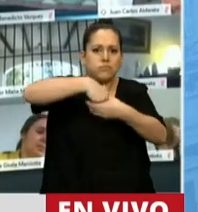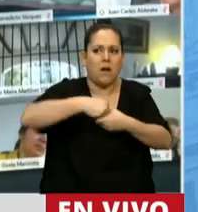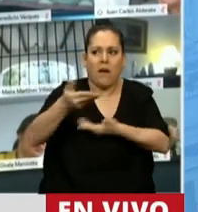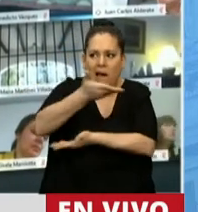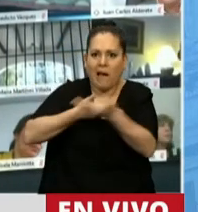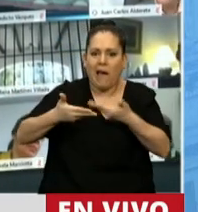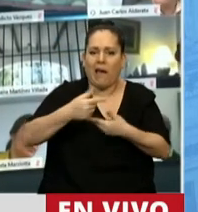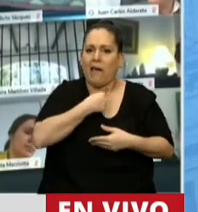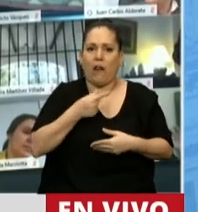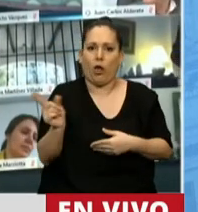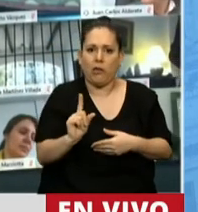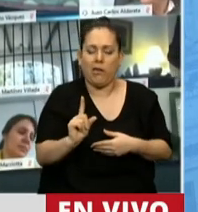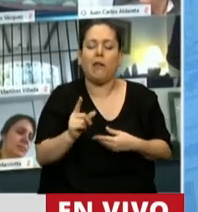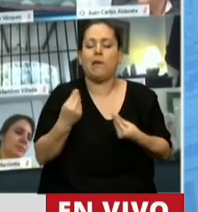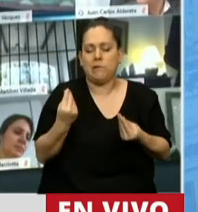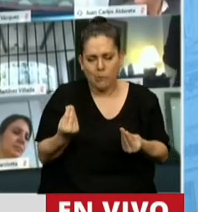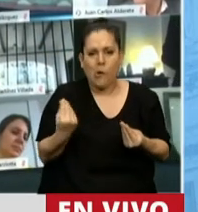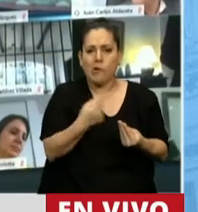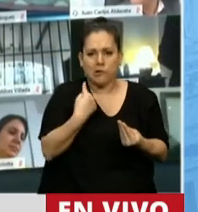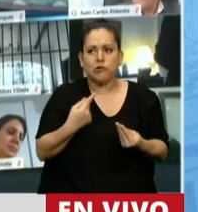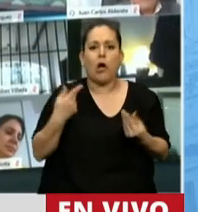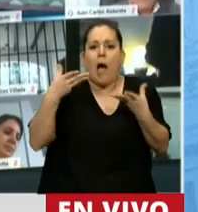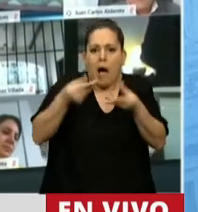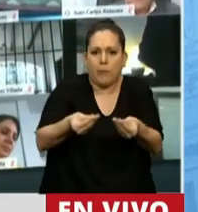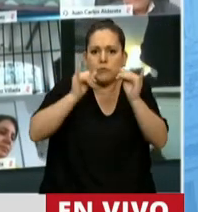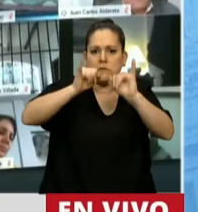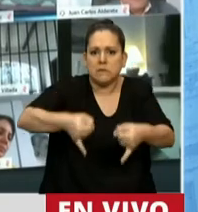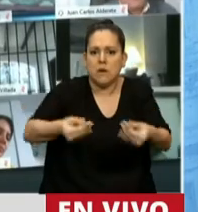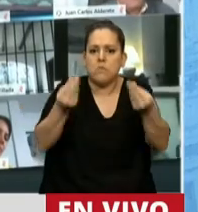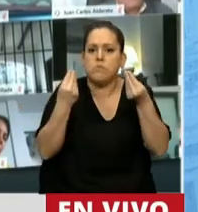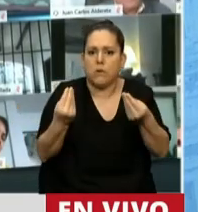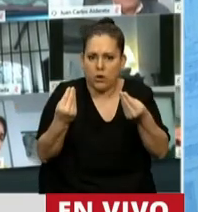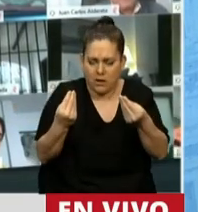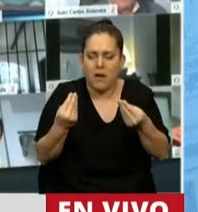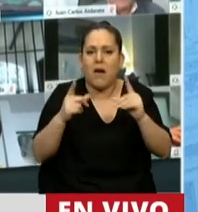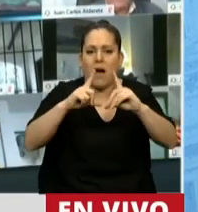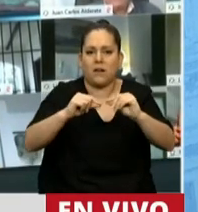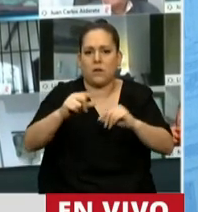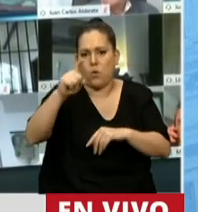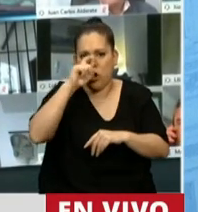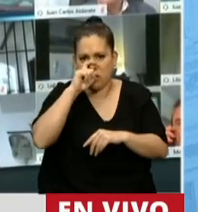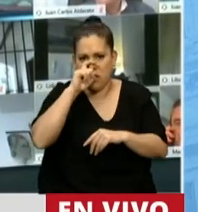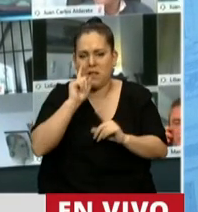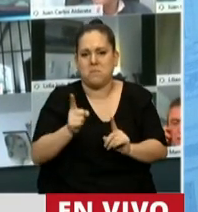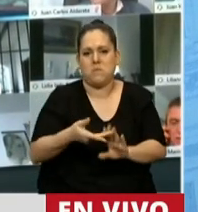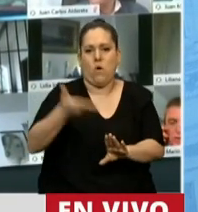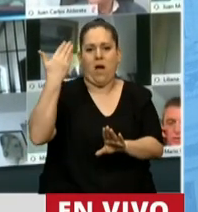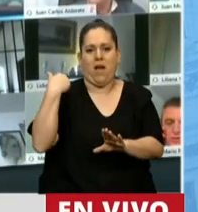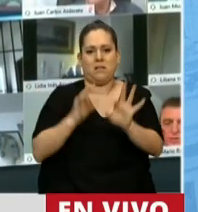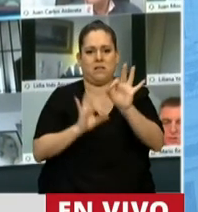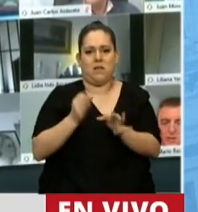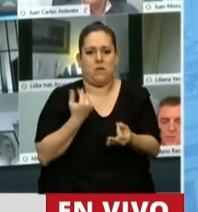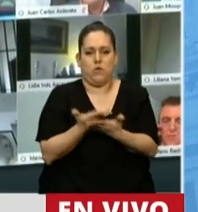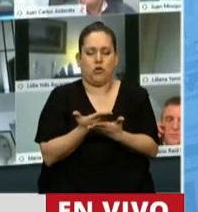canje? Entenderá por qué tanto énfasis pusimos en el artículo 7 de la discusión anterior que no quiero